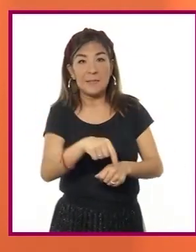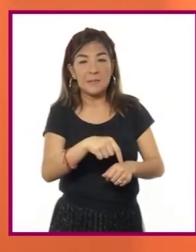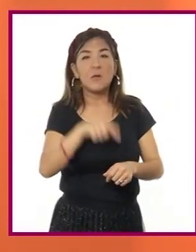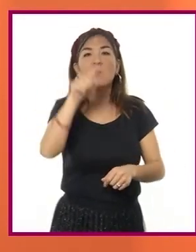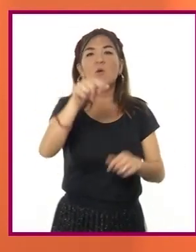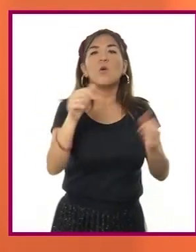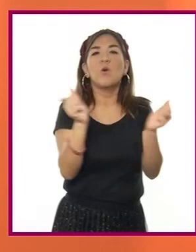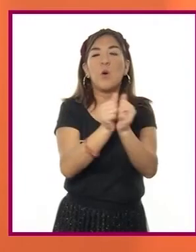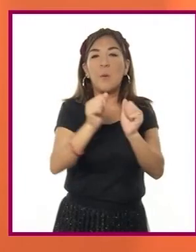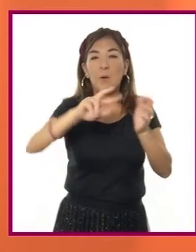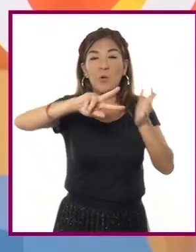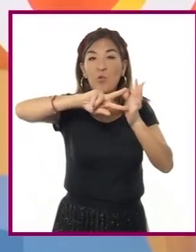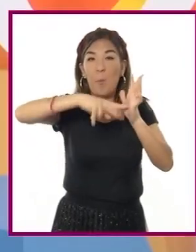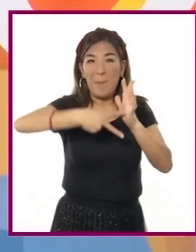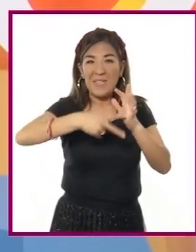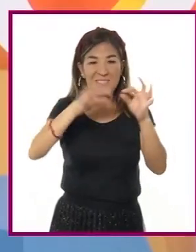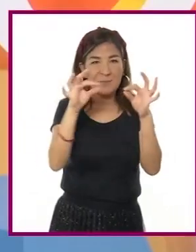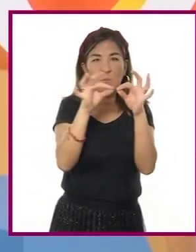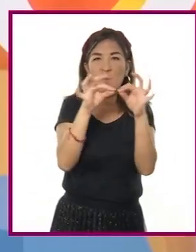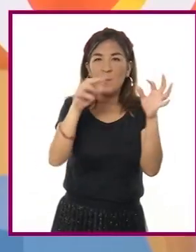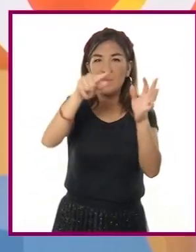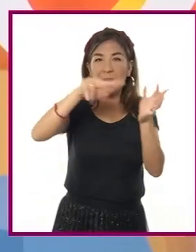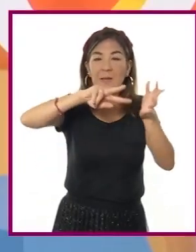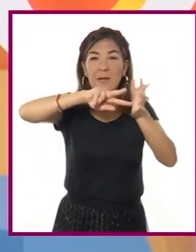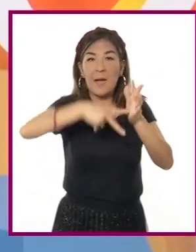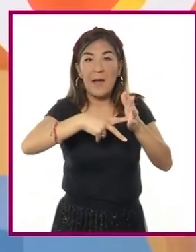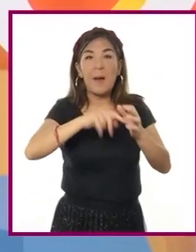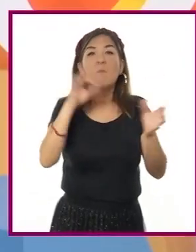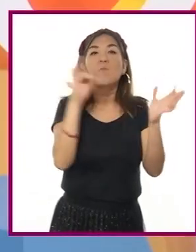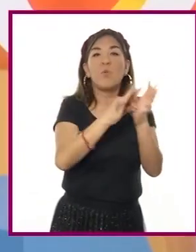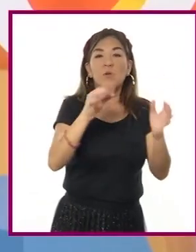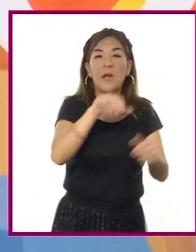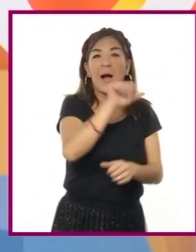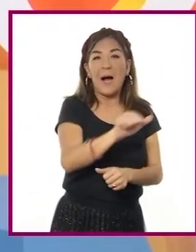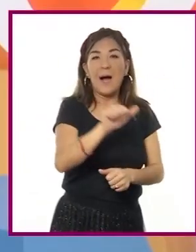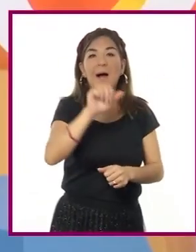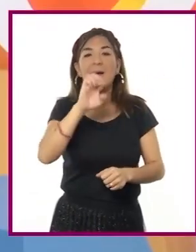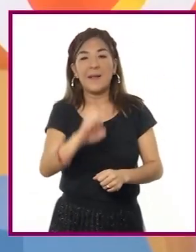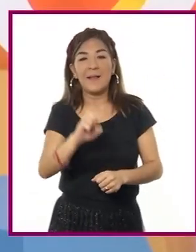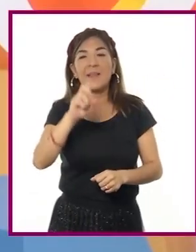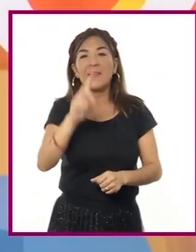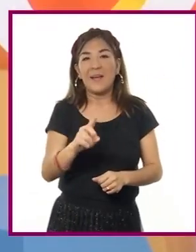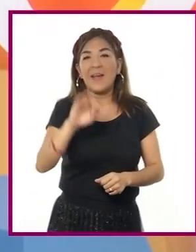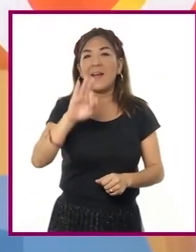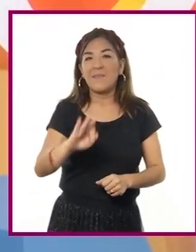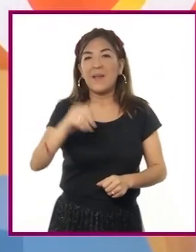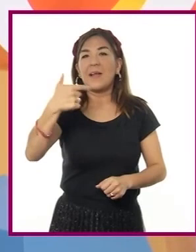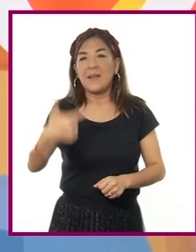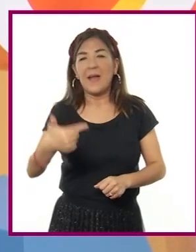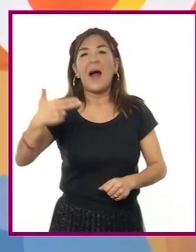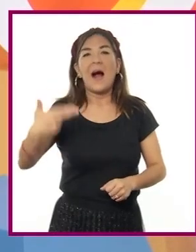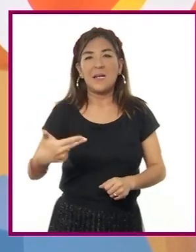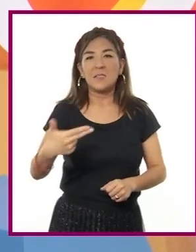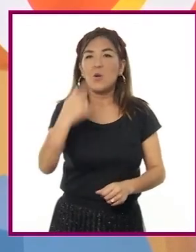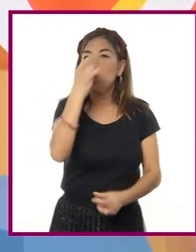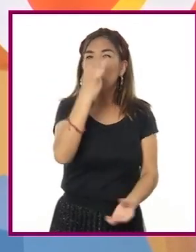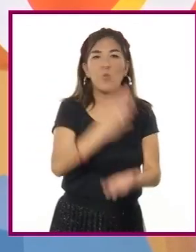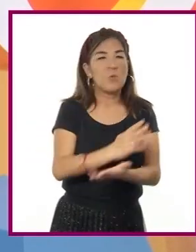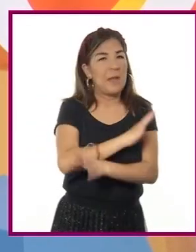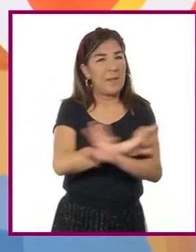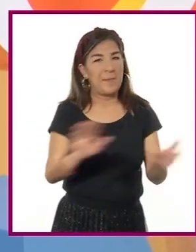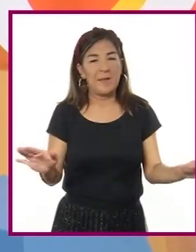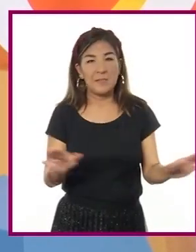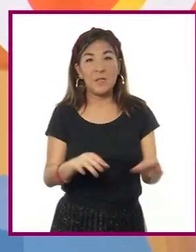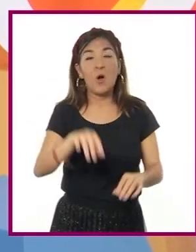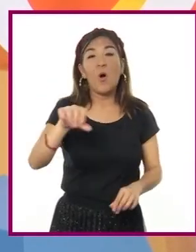la punta del compás se marcan los puntos A, E, F, D, G y H únicamente.